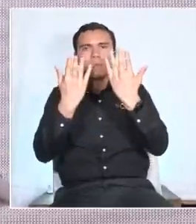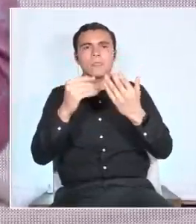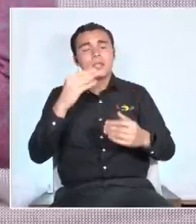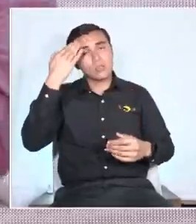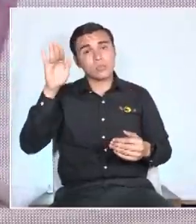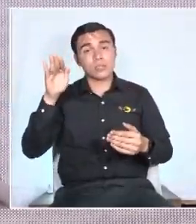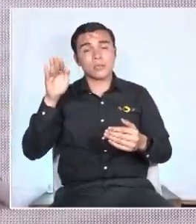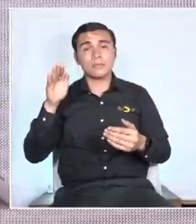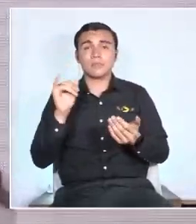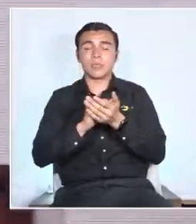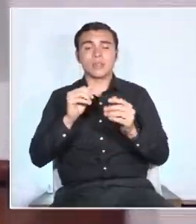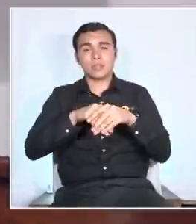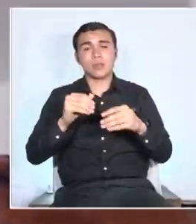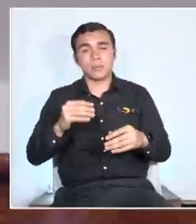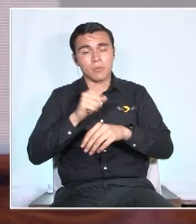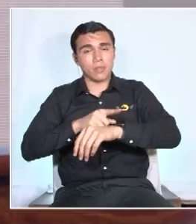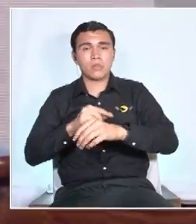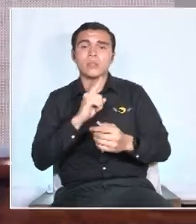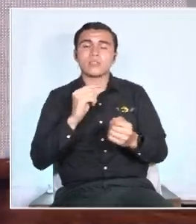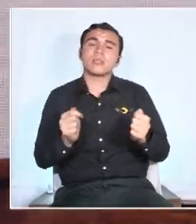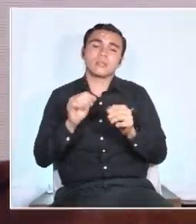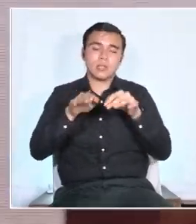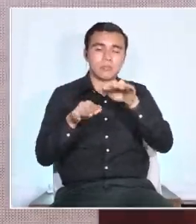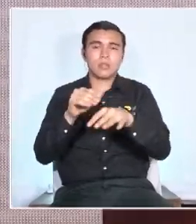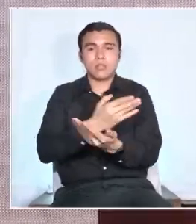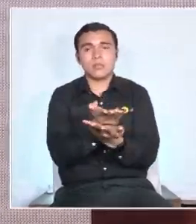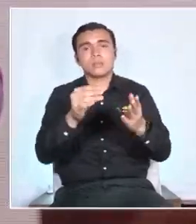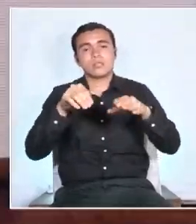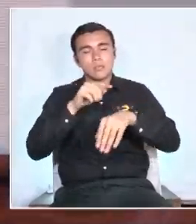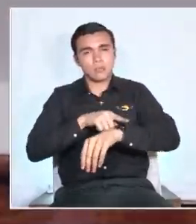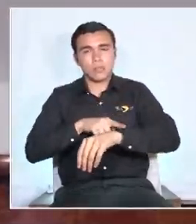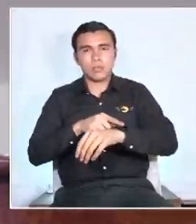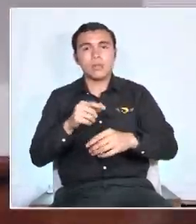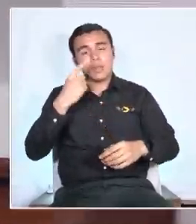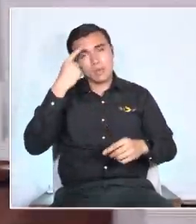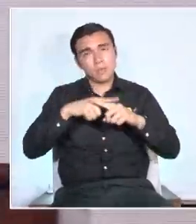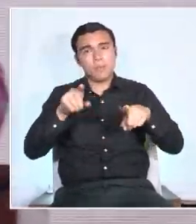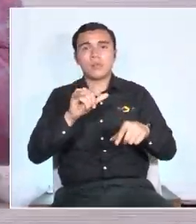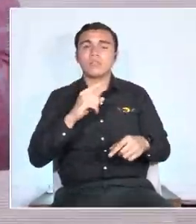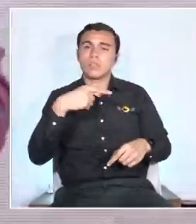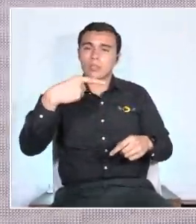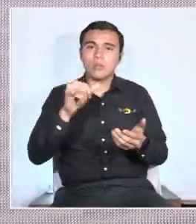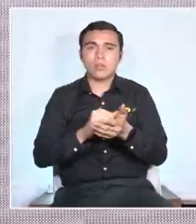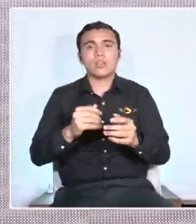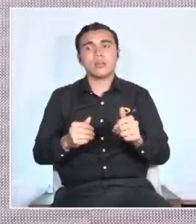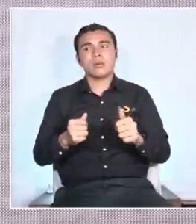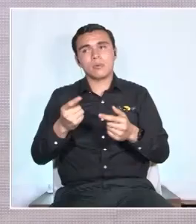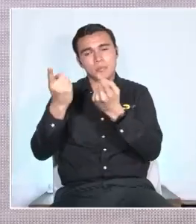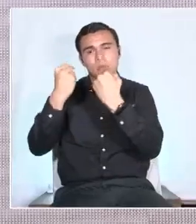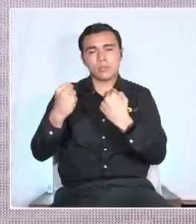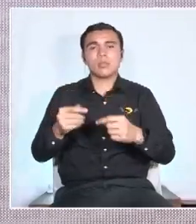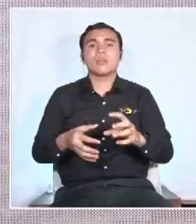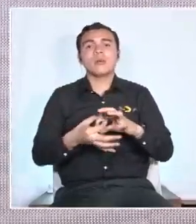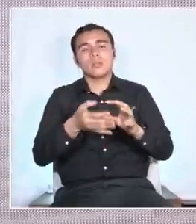sé en qué momentos estás caminando en este momento. Pero yo te vine a decir de parte de Dios que